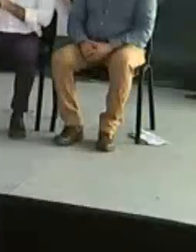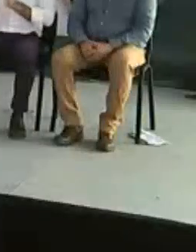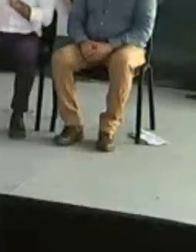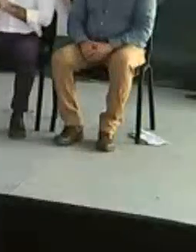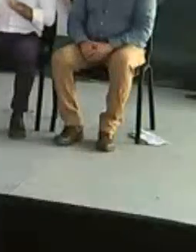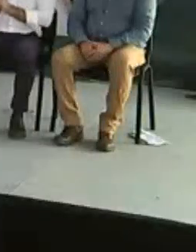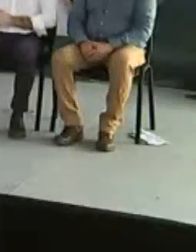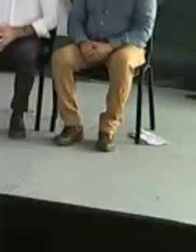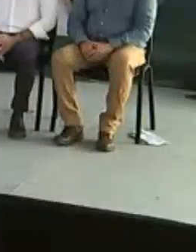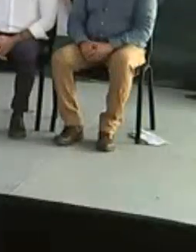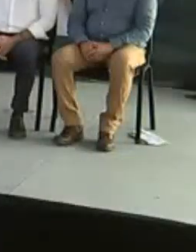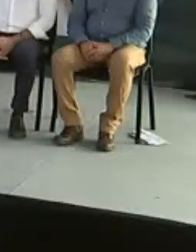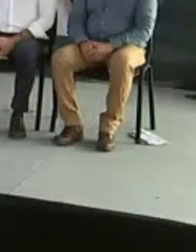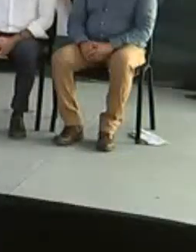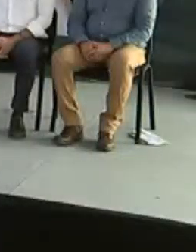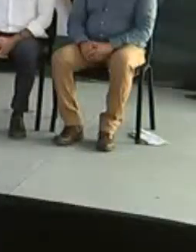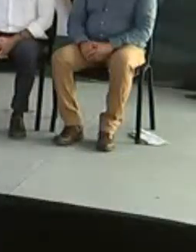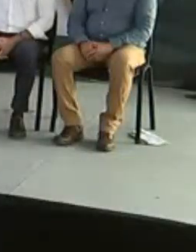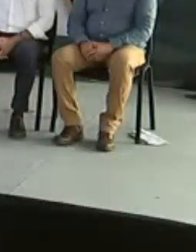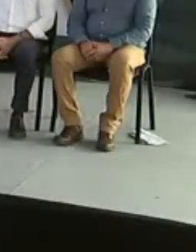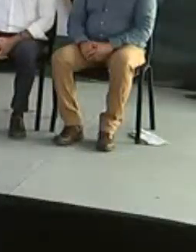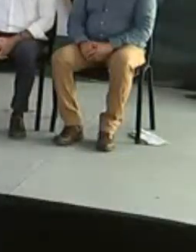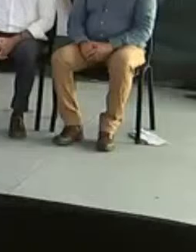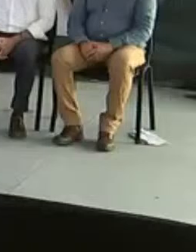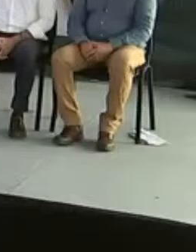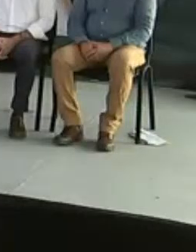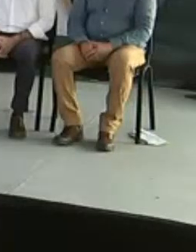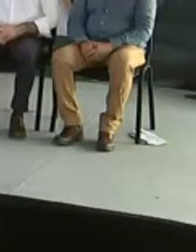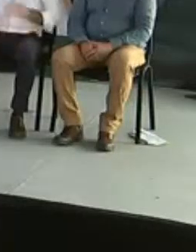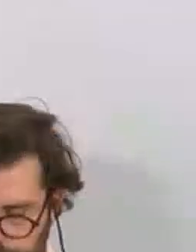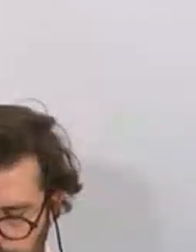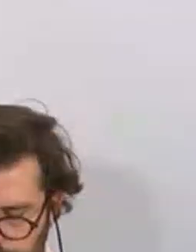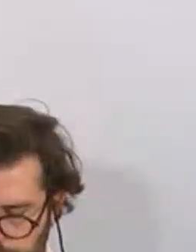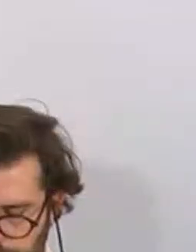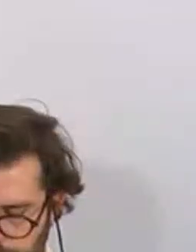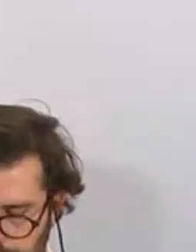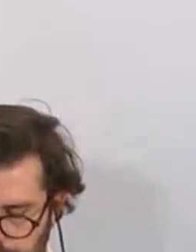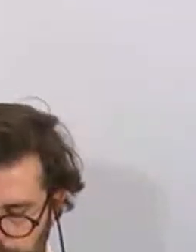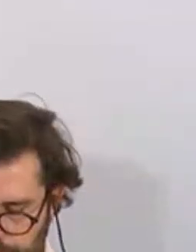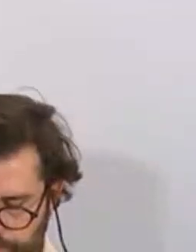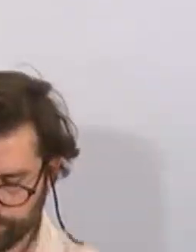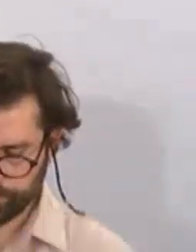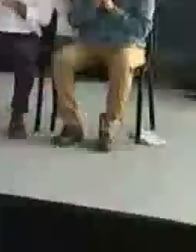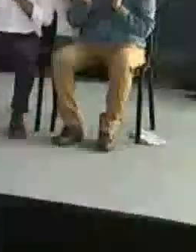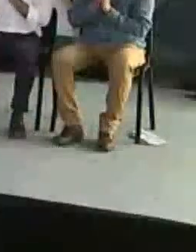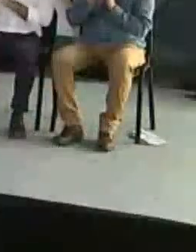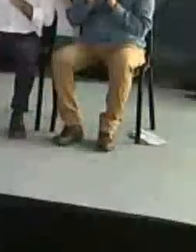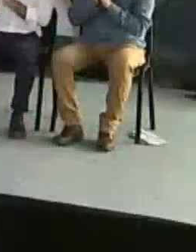El director general de Birmex, Carlos Alberto Ulloa Pérez.